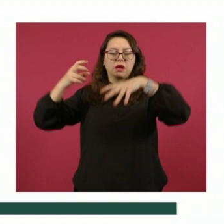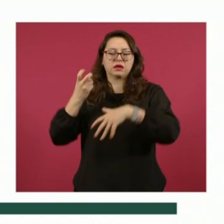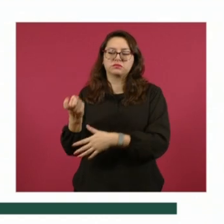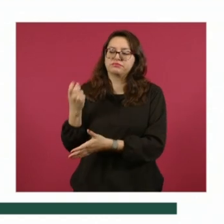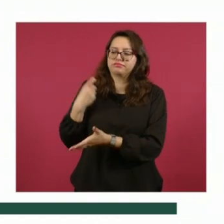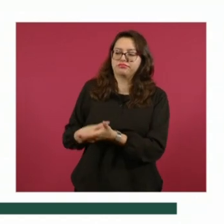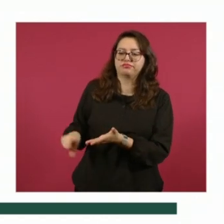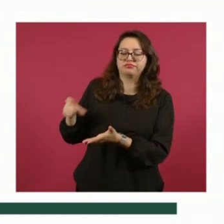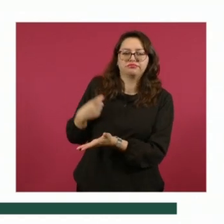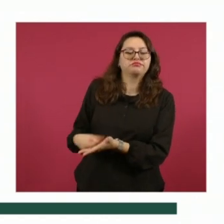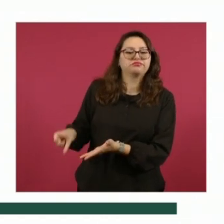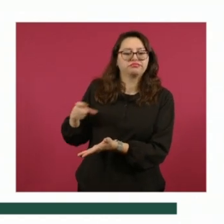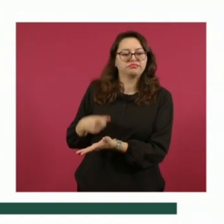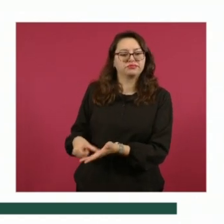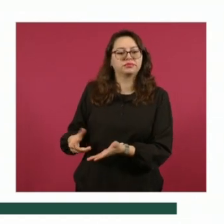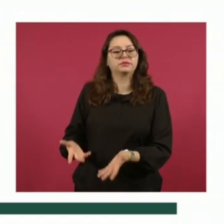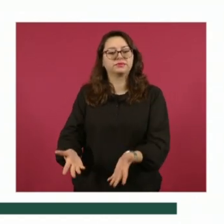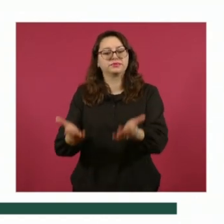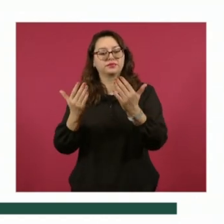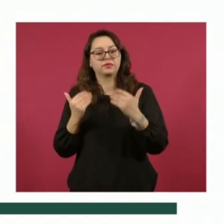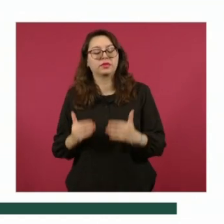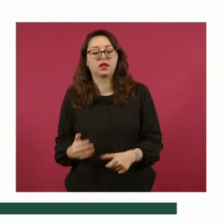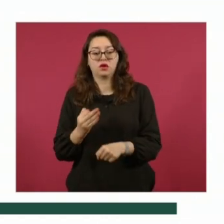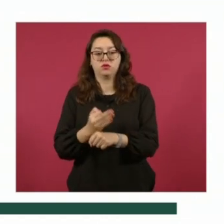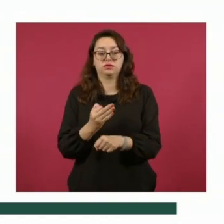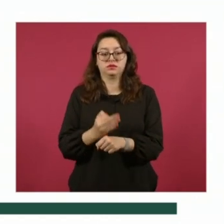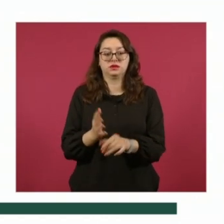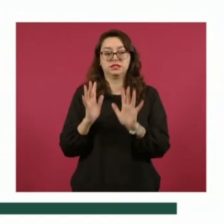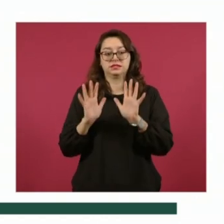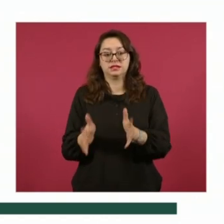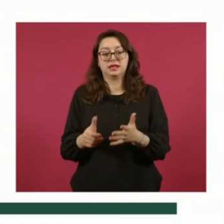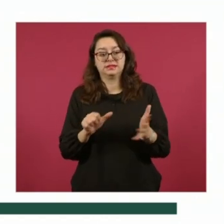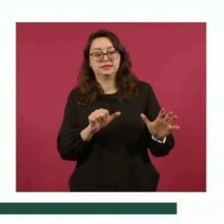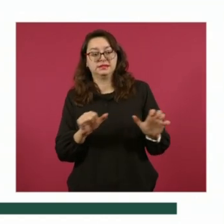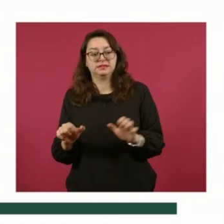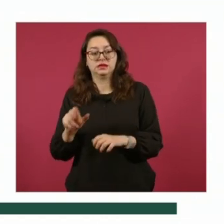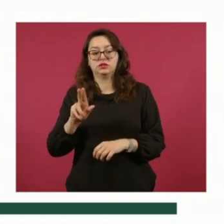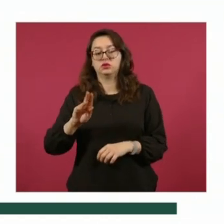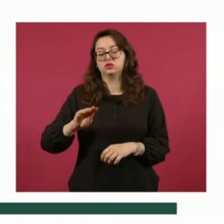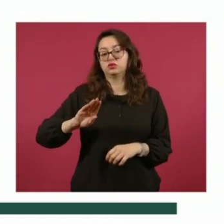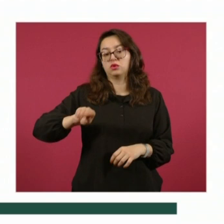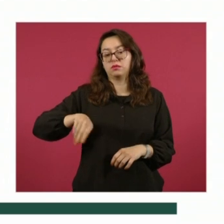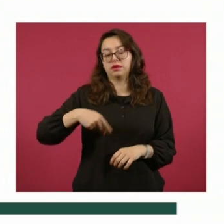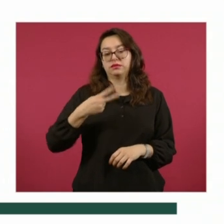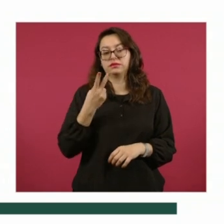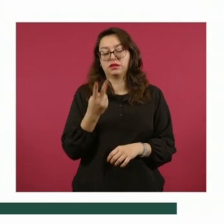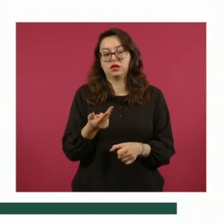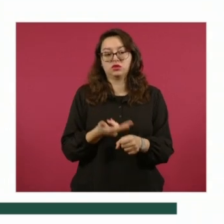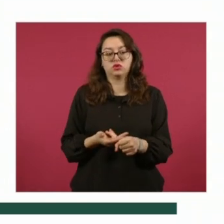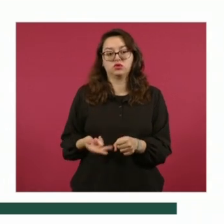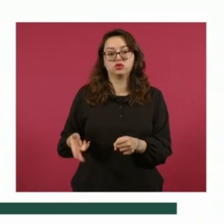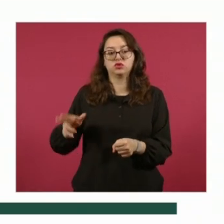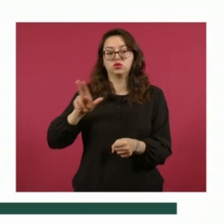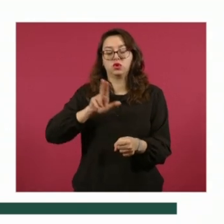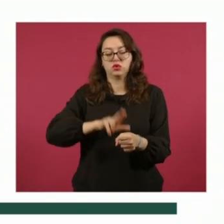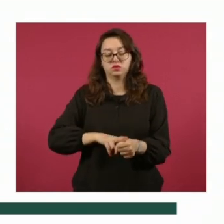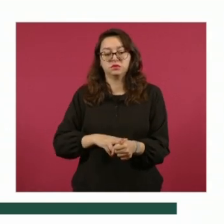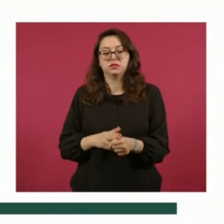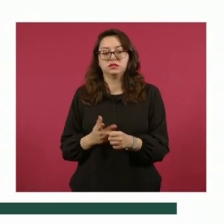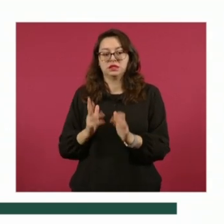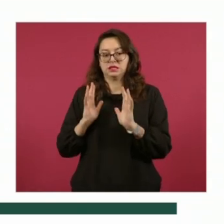implementación se está operando ya en 692 hospitales y en 11.000 de los 13.000 centros